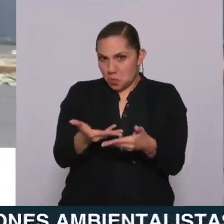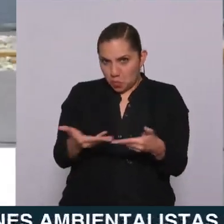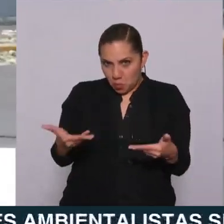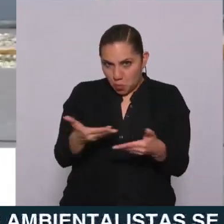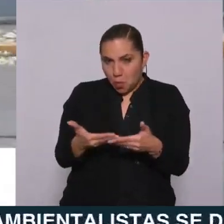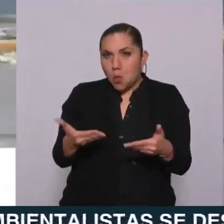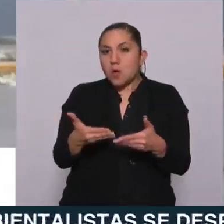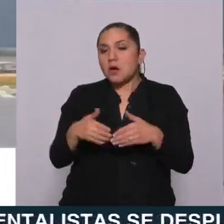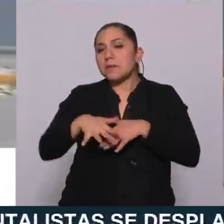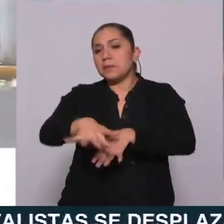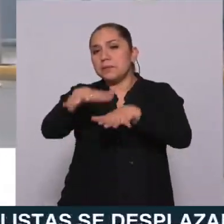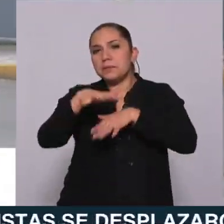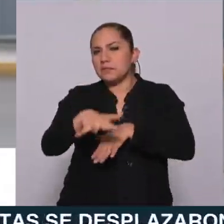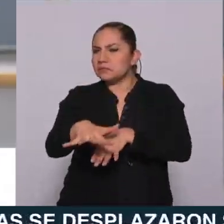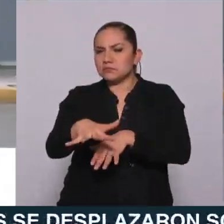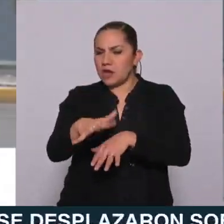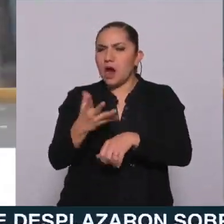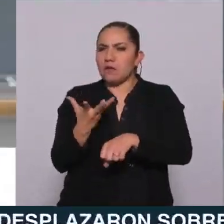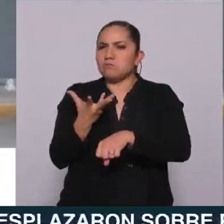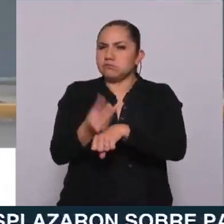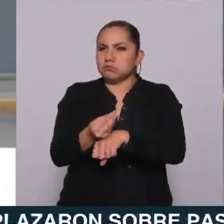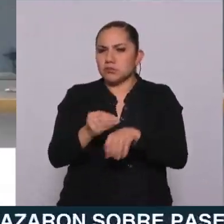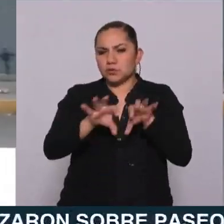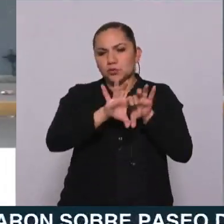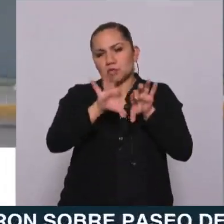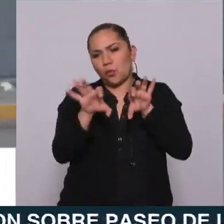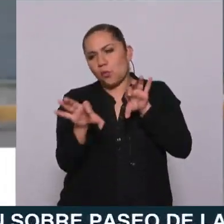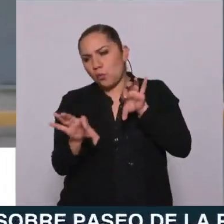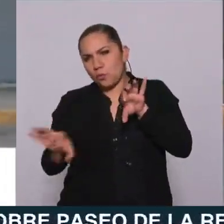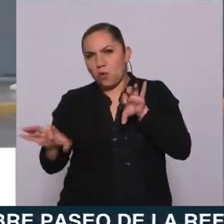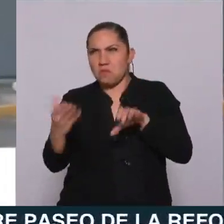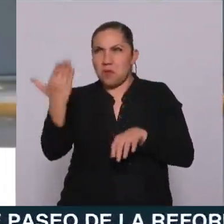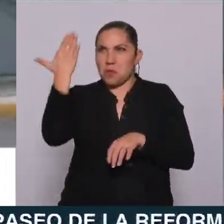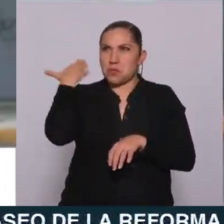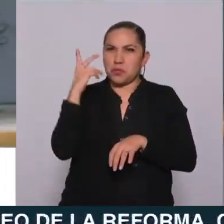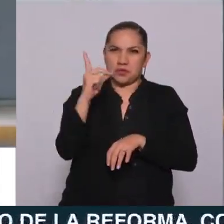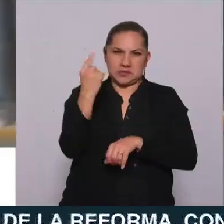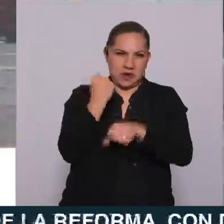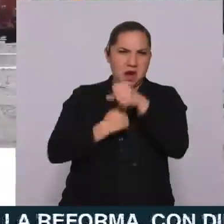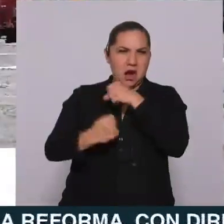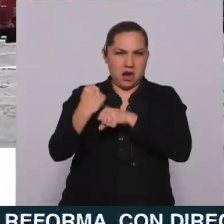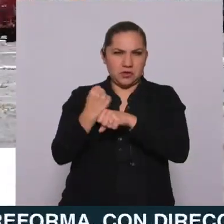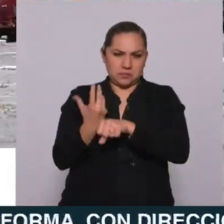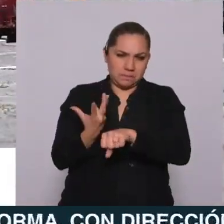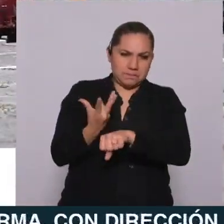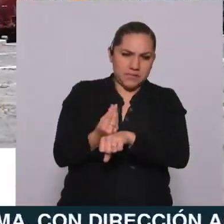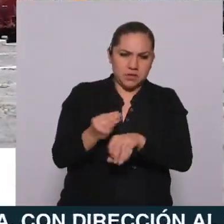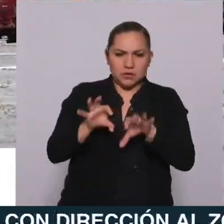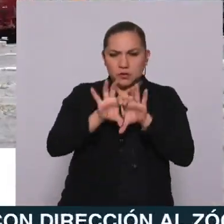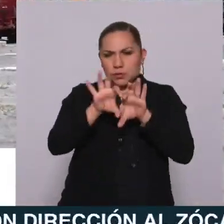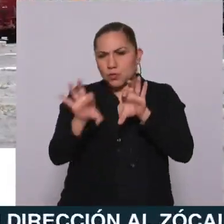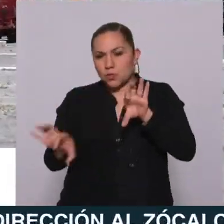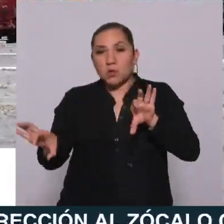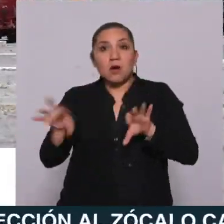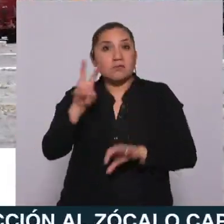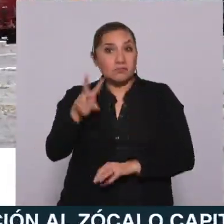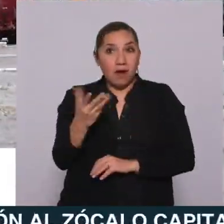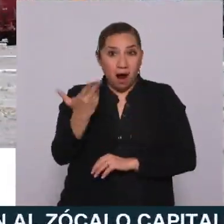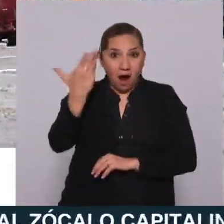entubado, son unos 30 años que está entubado. Sin embargo, estaba muy abandonado,